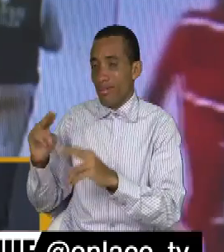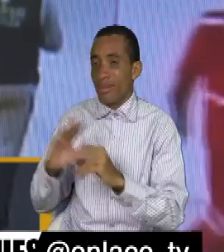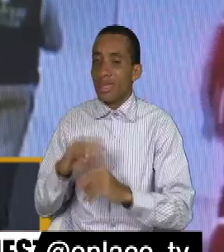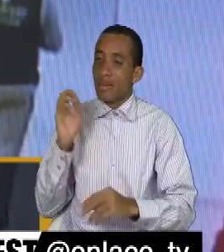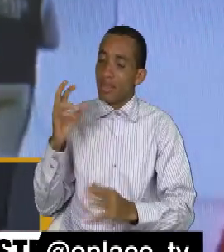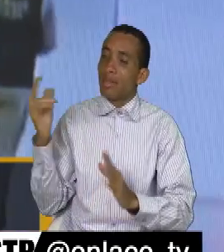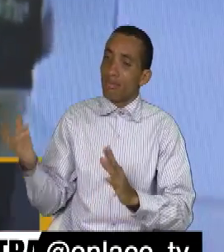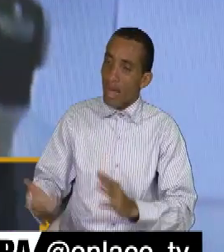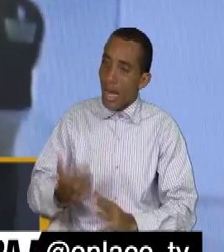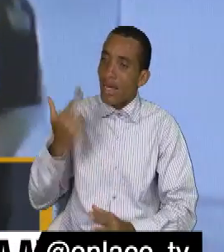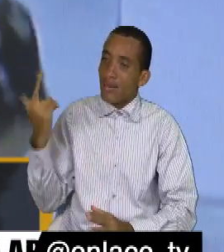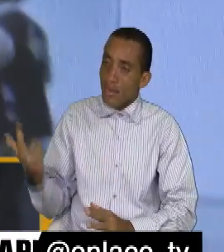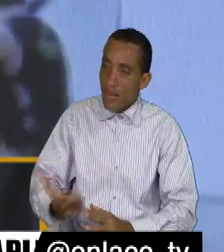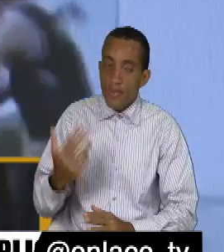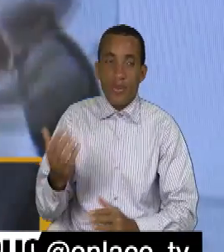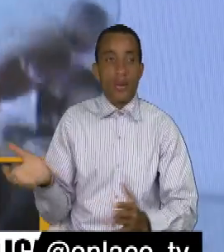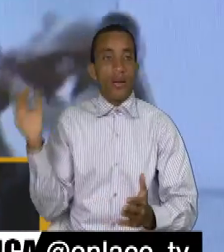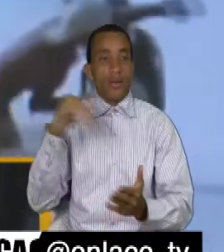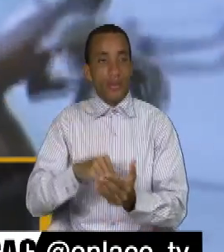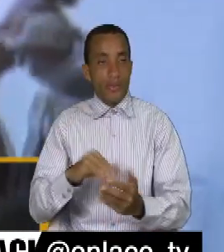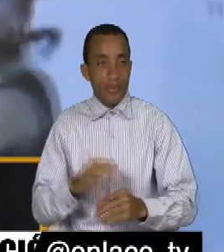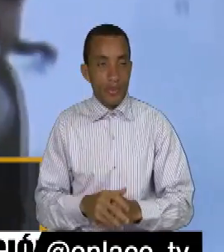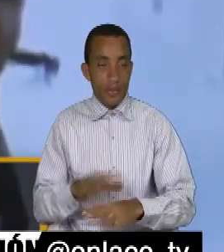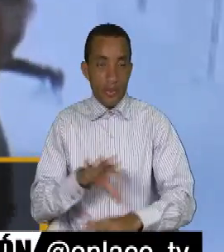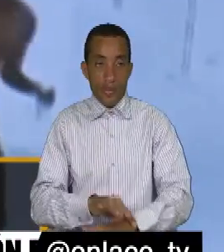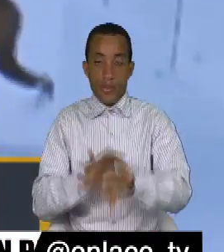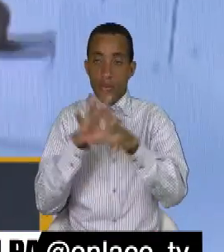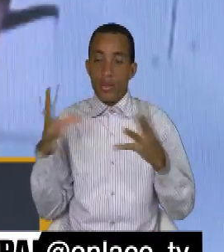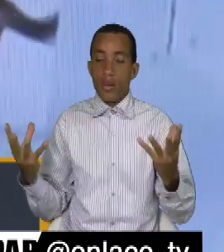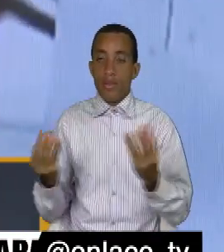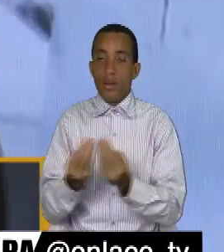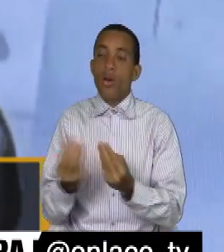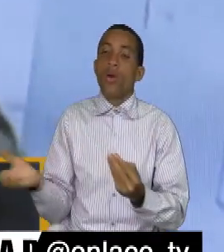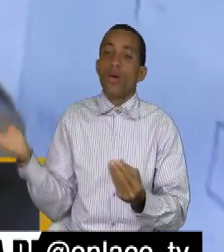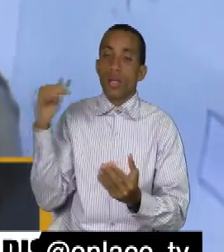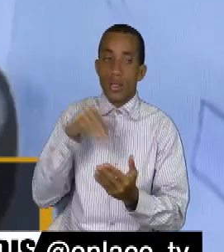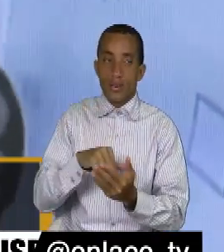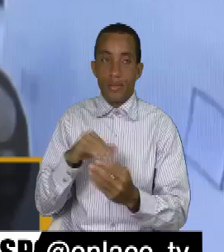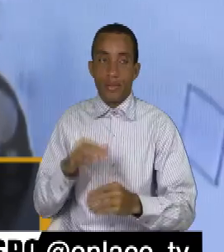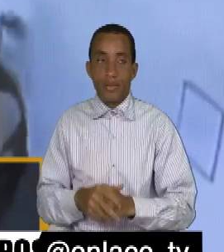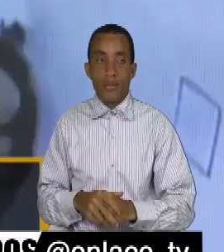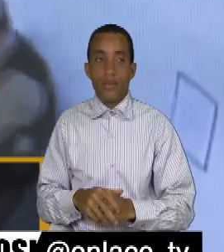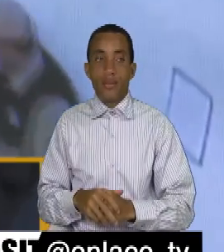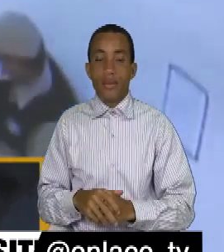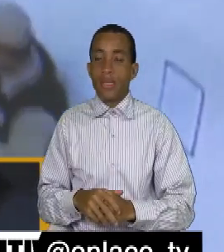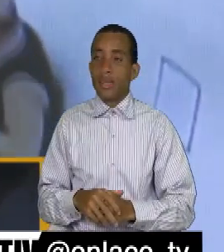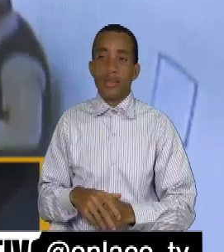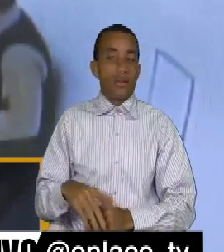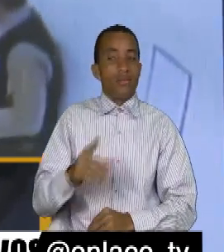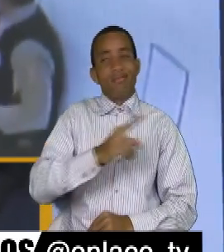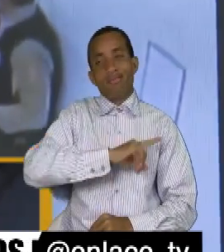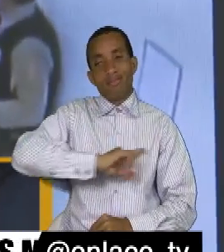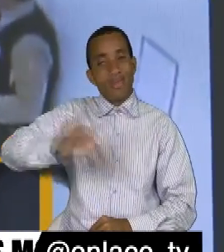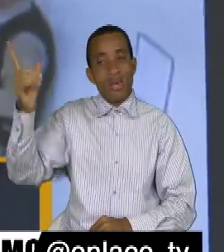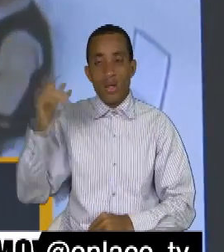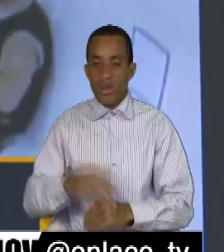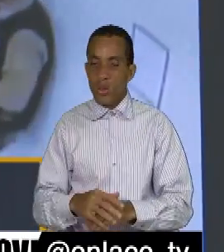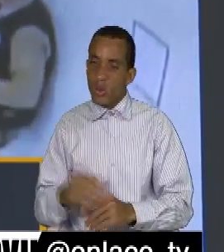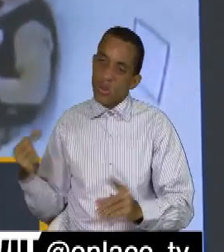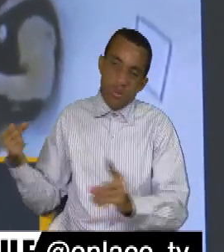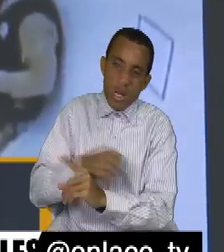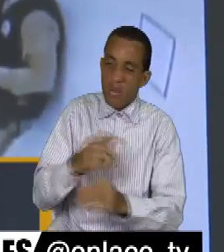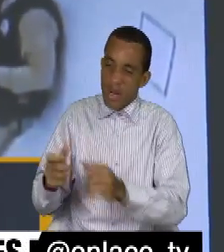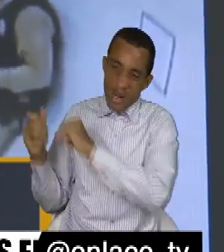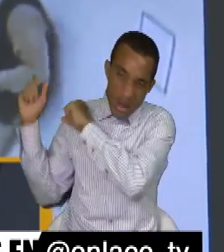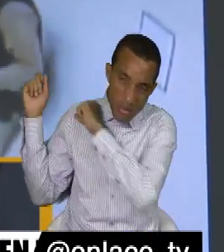repetitivos. Una vez más, el personal médico del Hospital Regional del Magdalena Medio rechaza estos hechos violentos y recuerda que